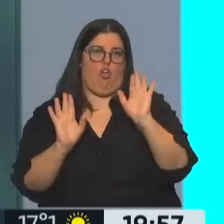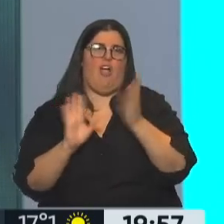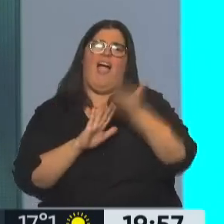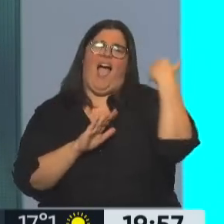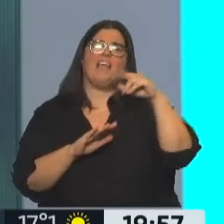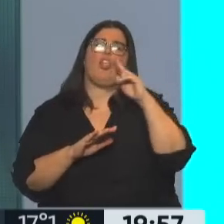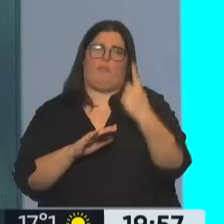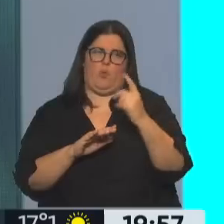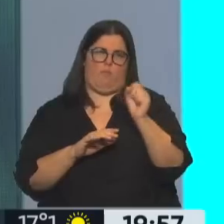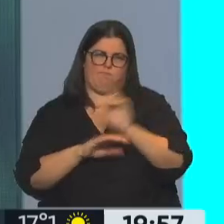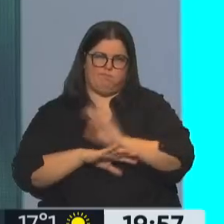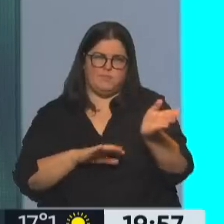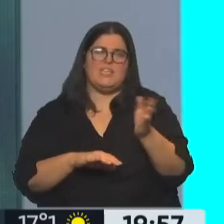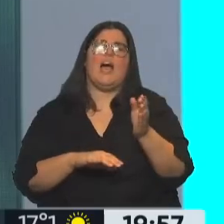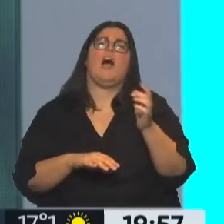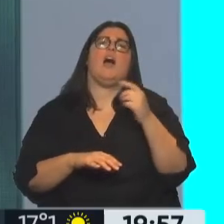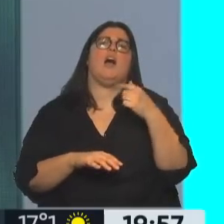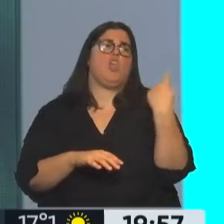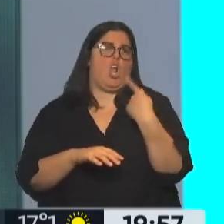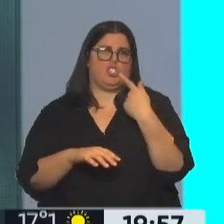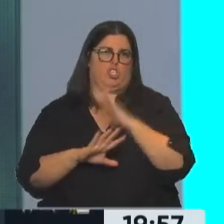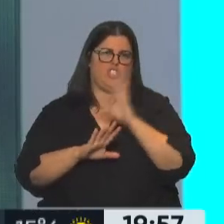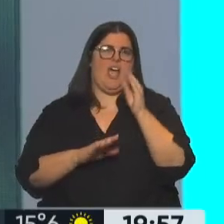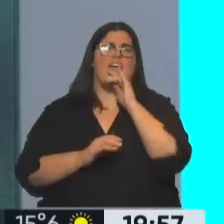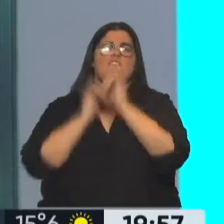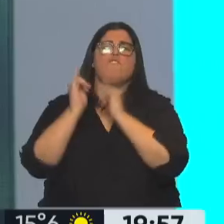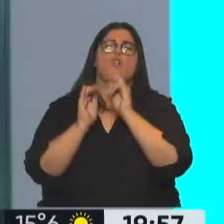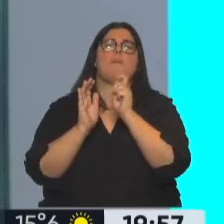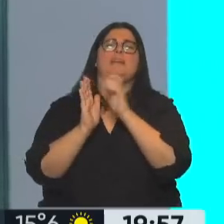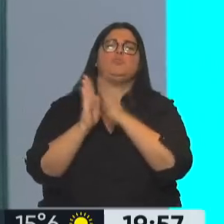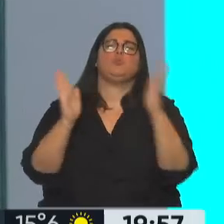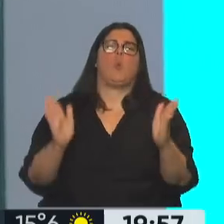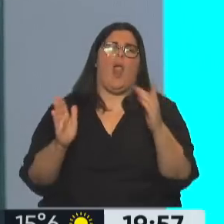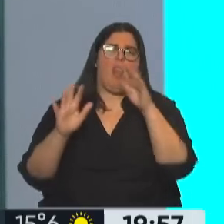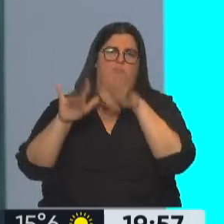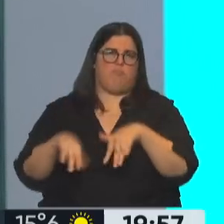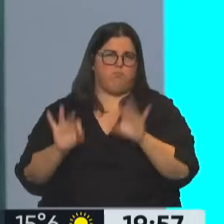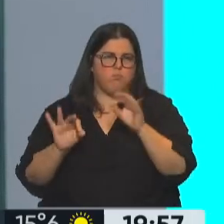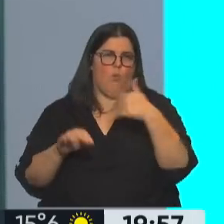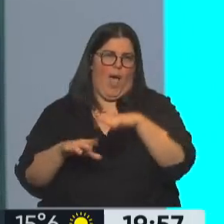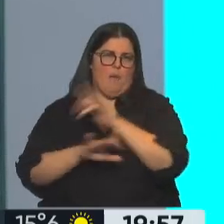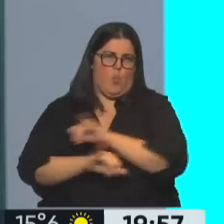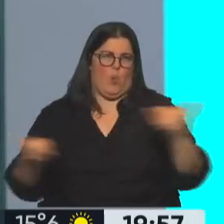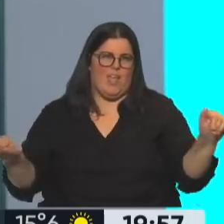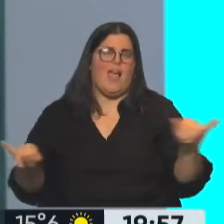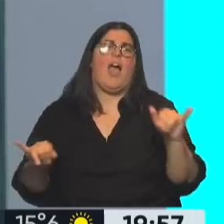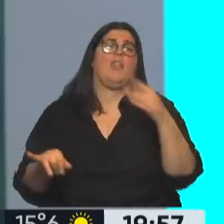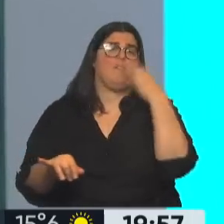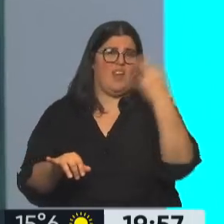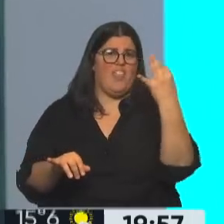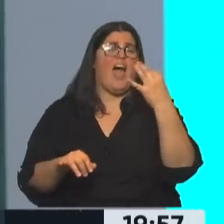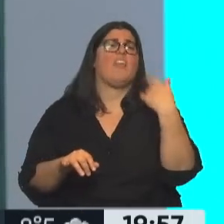Nosotros estamos a punto de publicar el informe mensual nuestro, y efectivamente hay una caída de